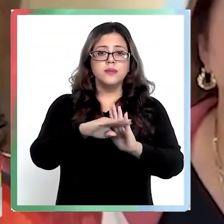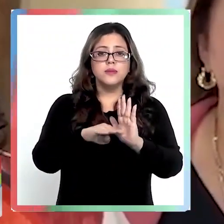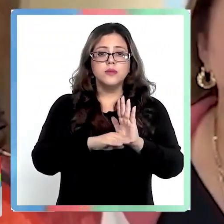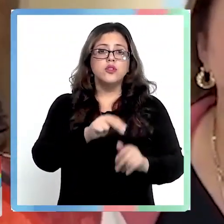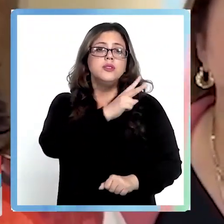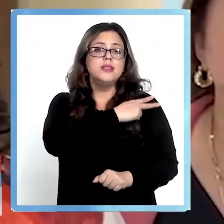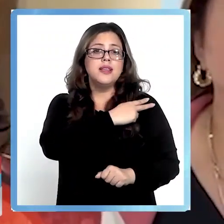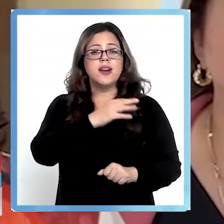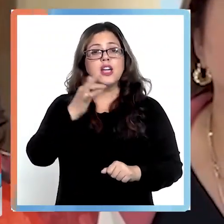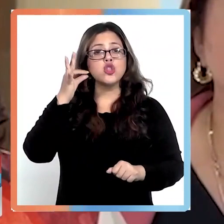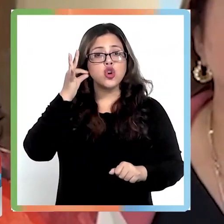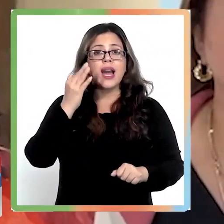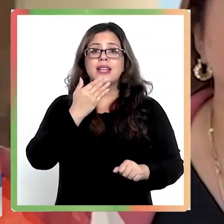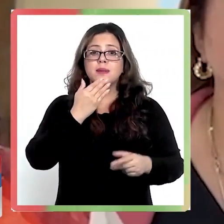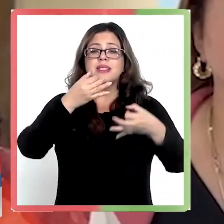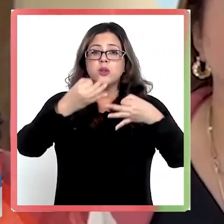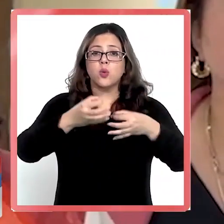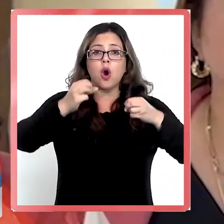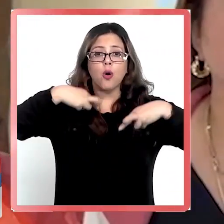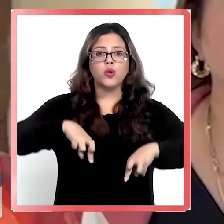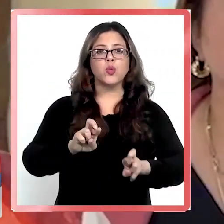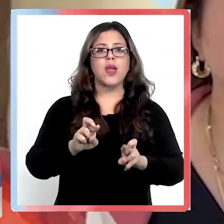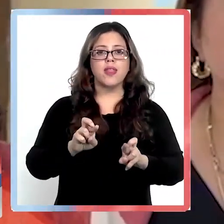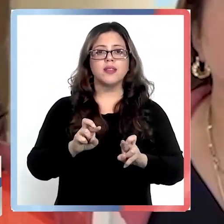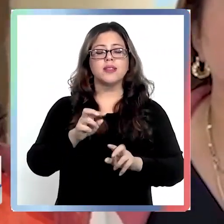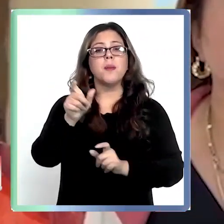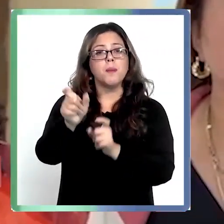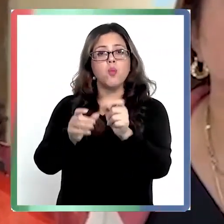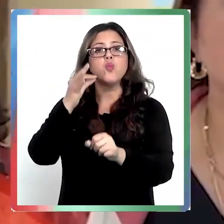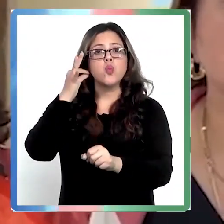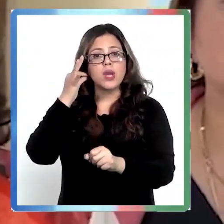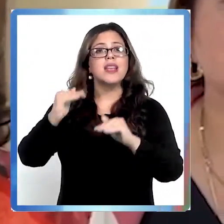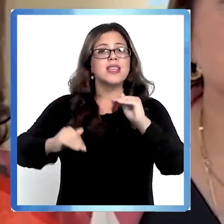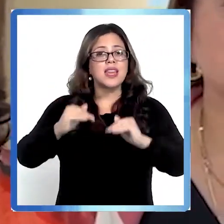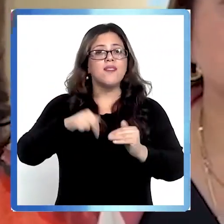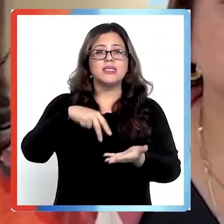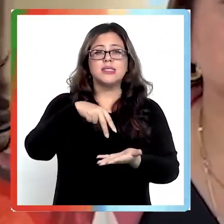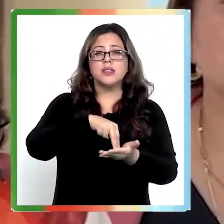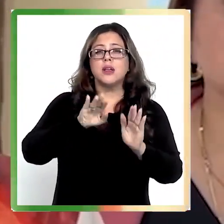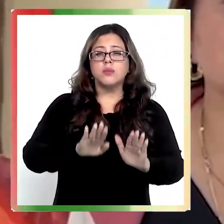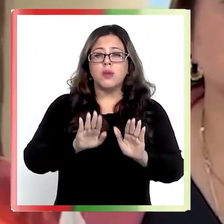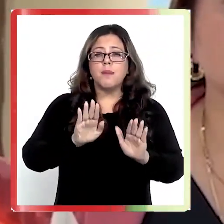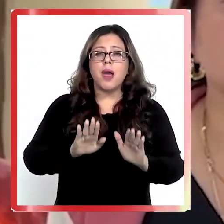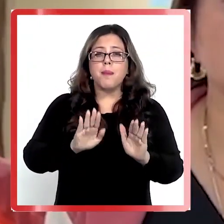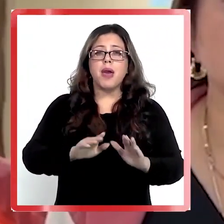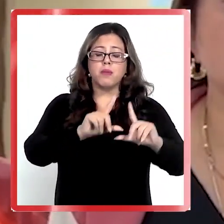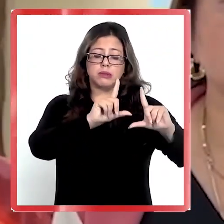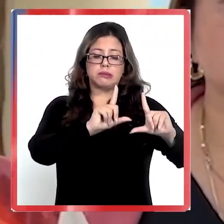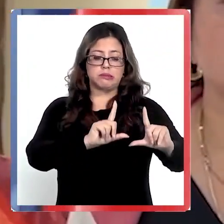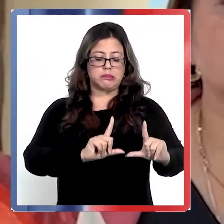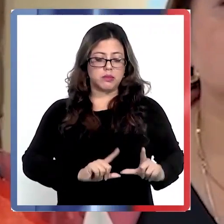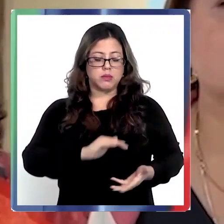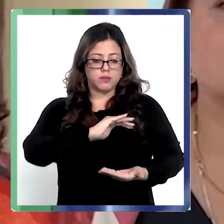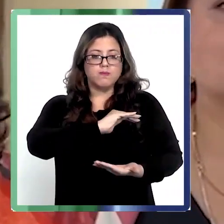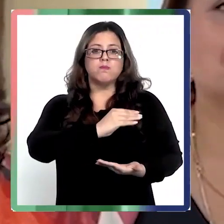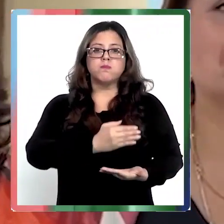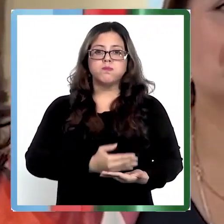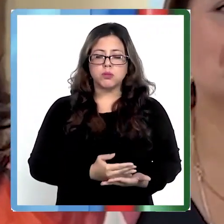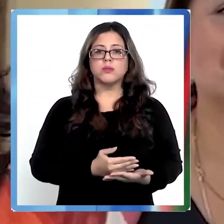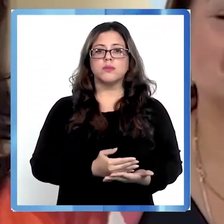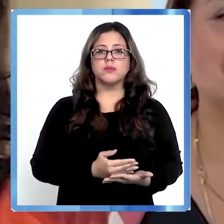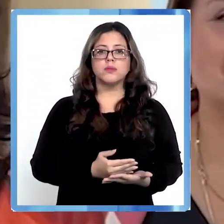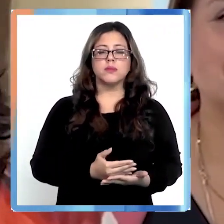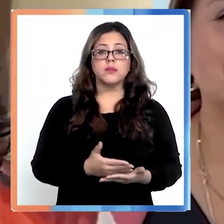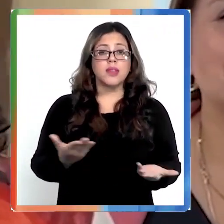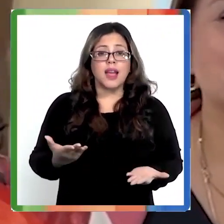también del programa Jefas de Hogar y del programa Seguridad y Oportunidades. Mujeres que a veces han esperado durante mucho tiempo para poder realizarse este examen